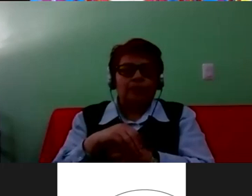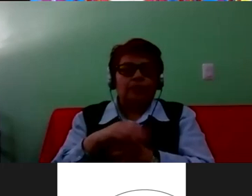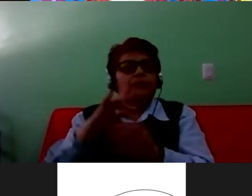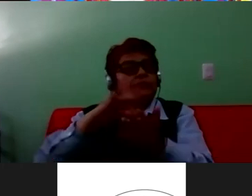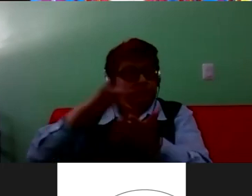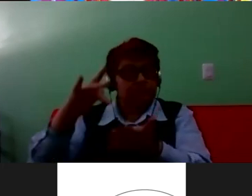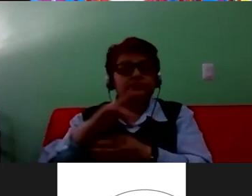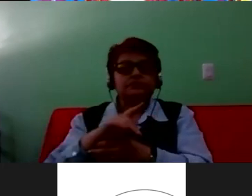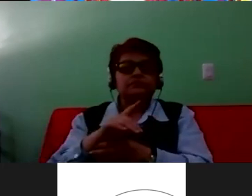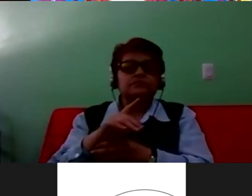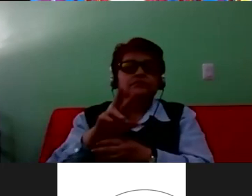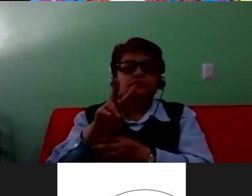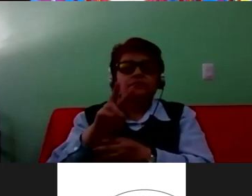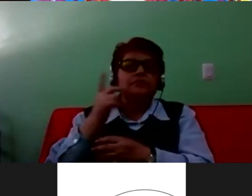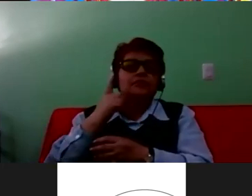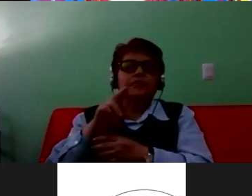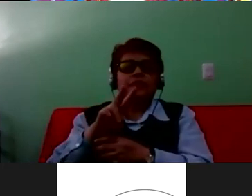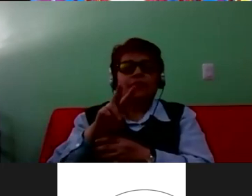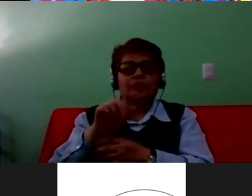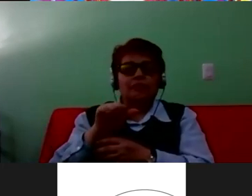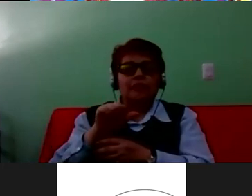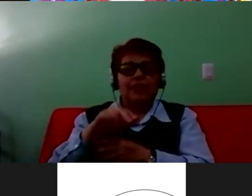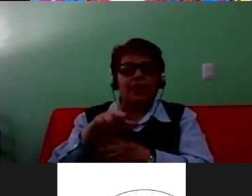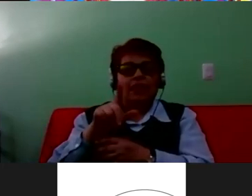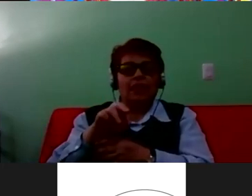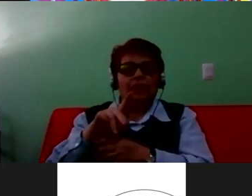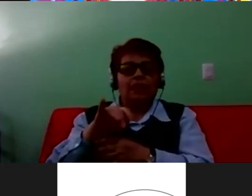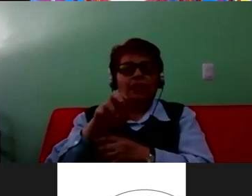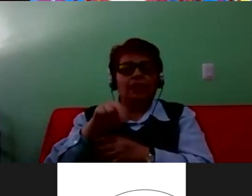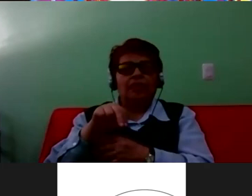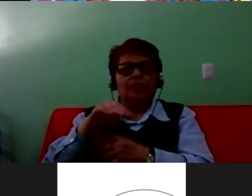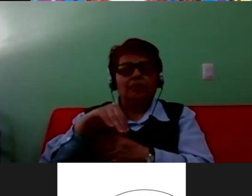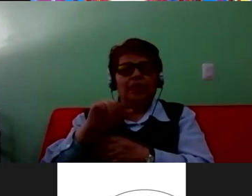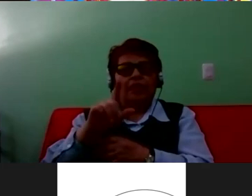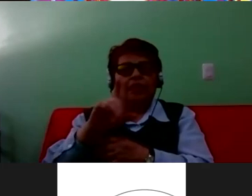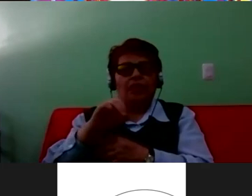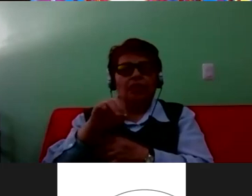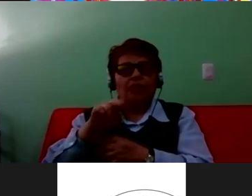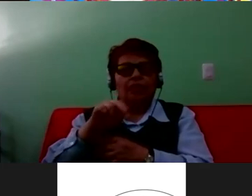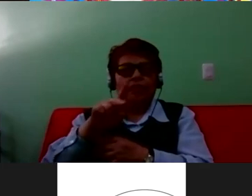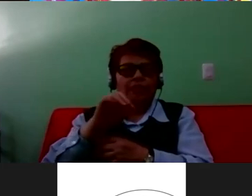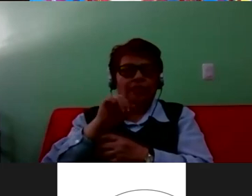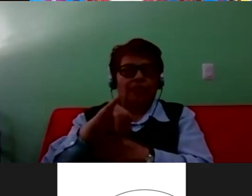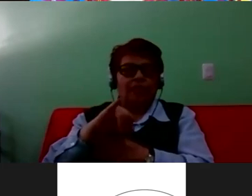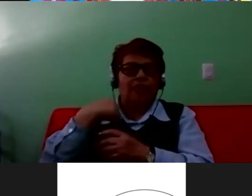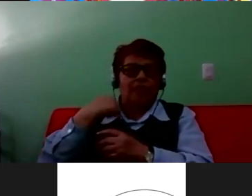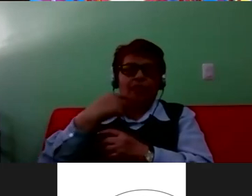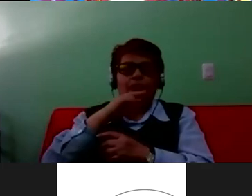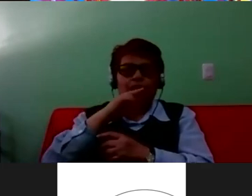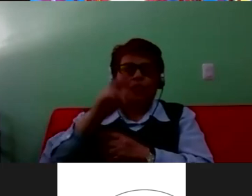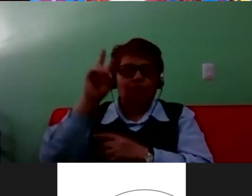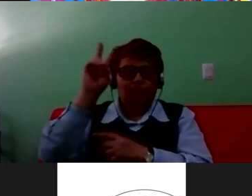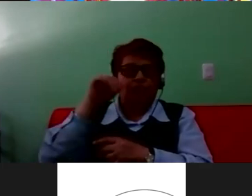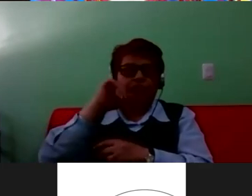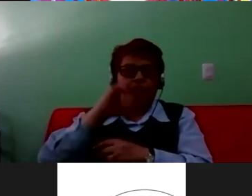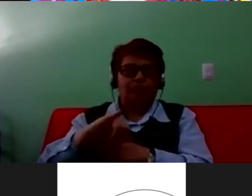Gracias. Diputado Valentín Maldonado. Gracias. A favor. El de la voz, a favor.